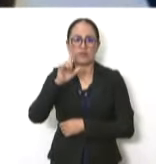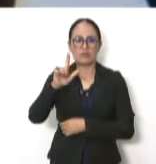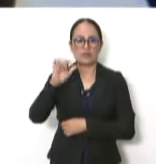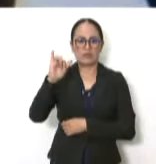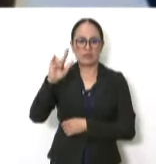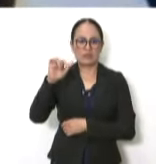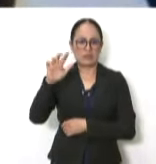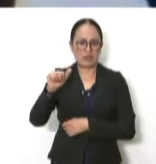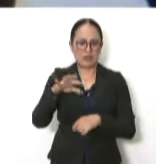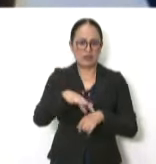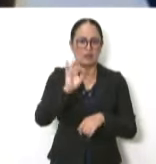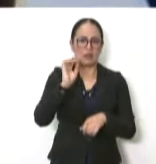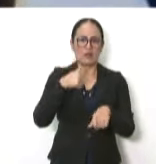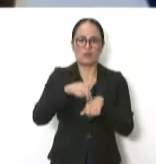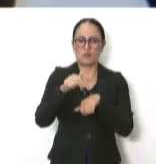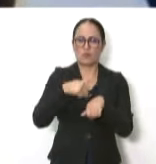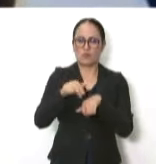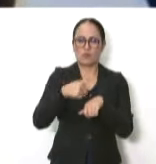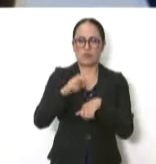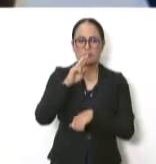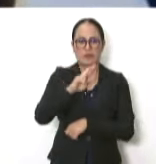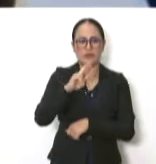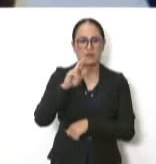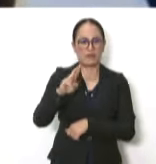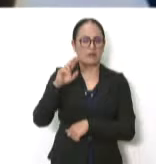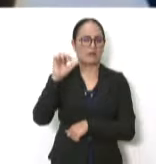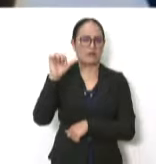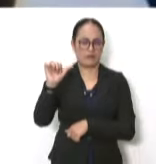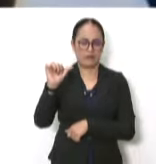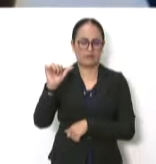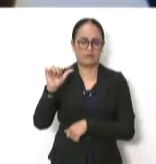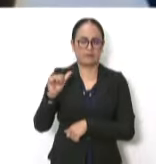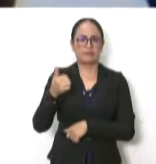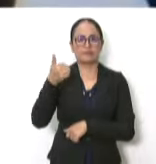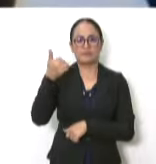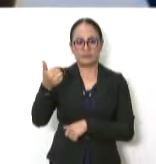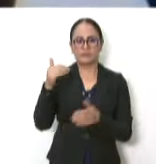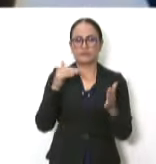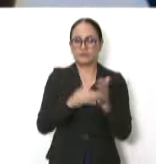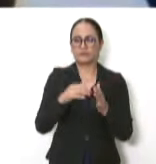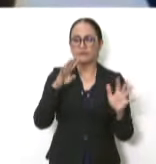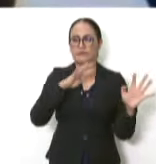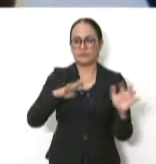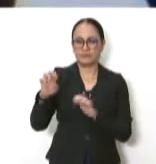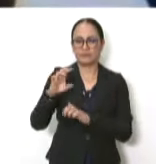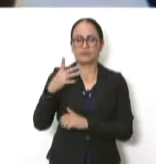ha separado el proyecto de resolución identificado con la clave RRA